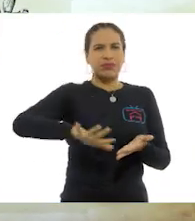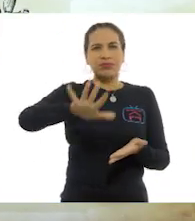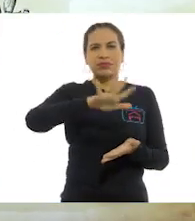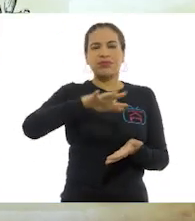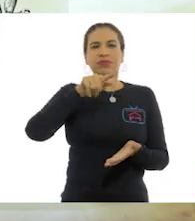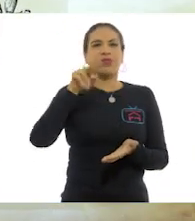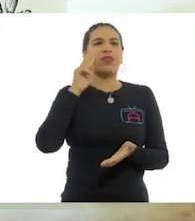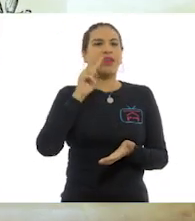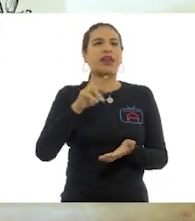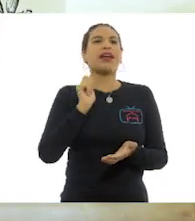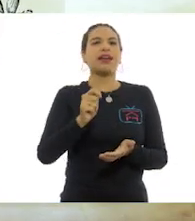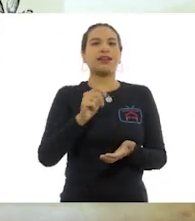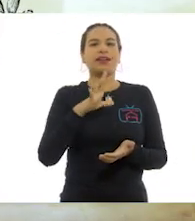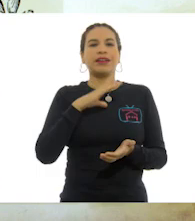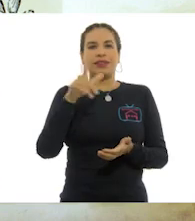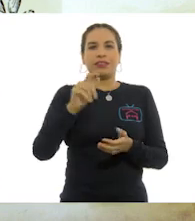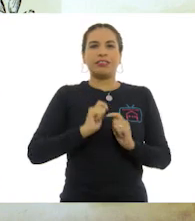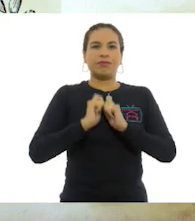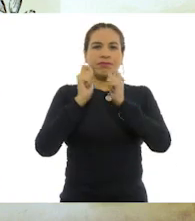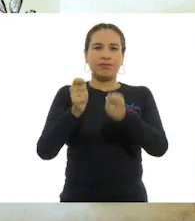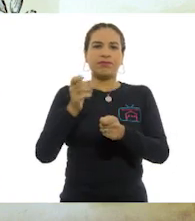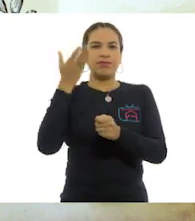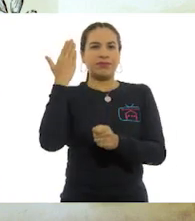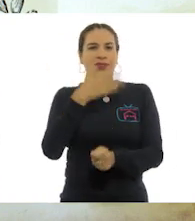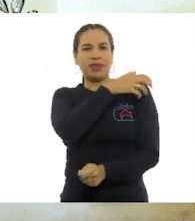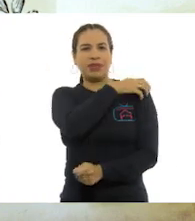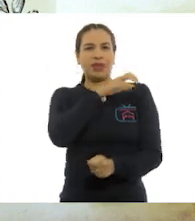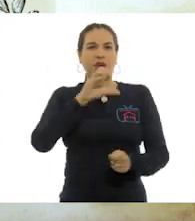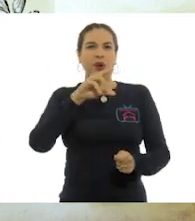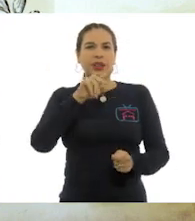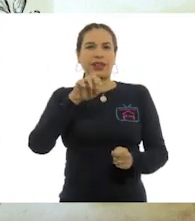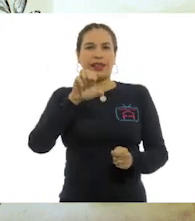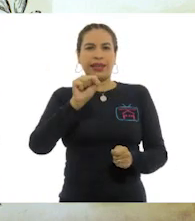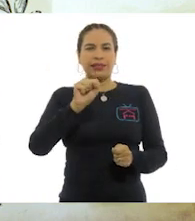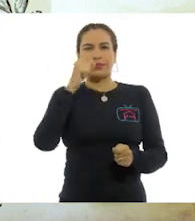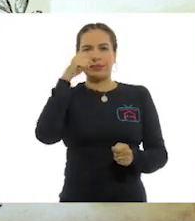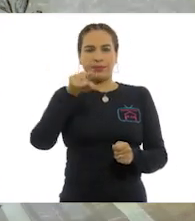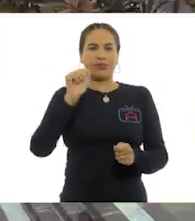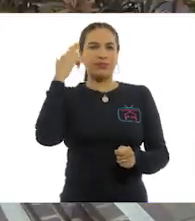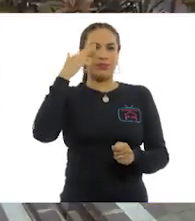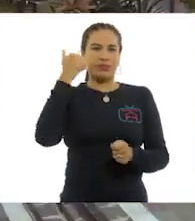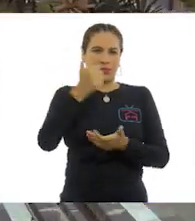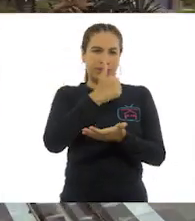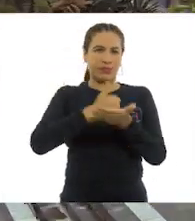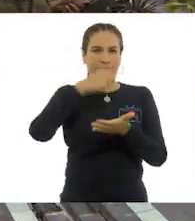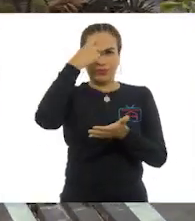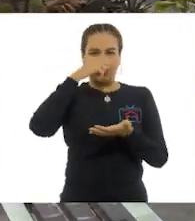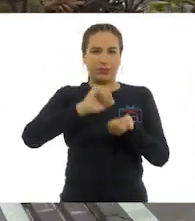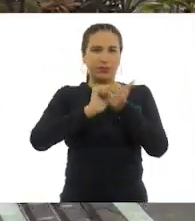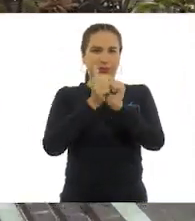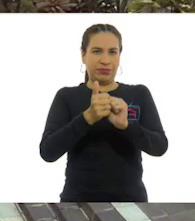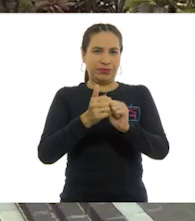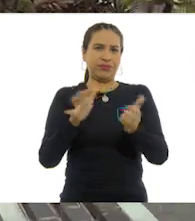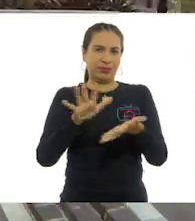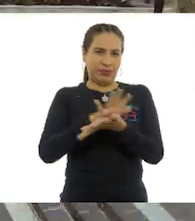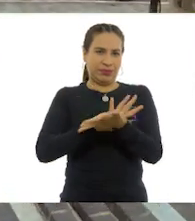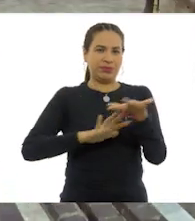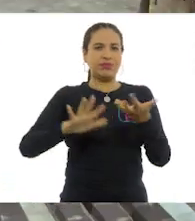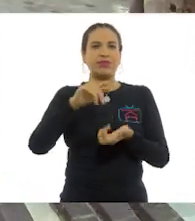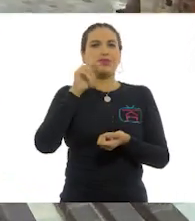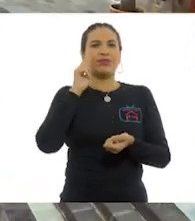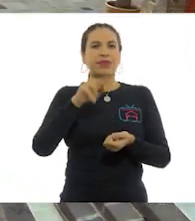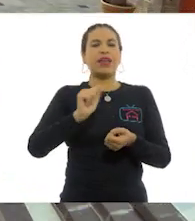el plano que le manda Cortés al rey, el primer plano que se hace de México Tenochtitlan, que va hacia la Ciudad de México, y aparece en donde ahora es Palacio